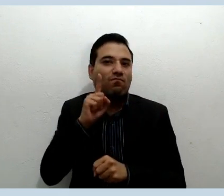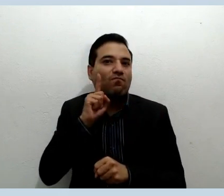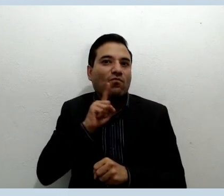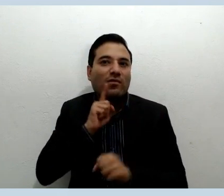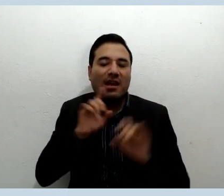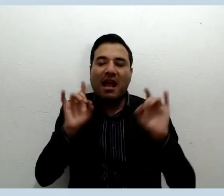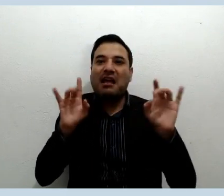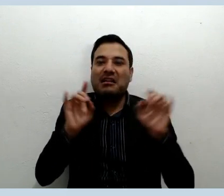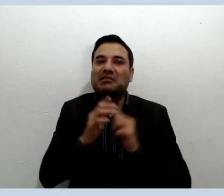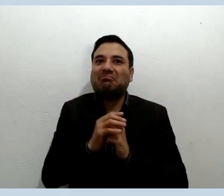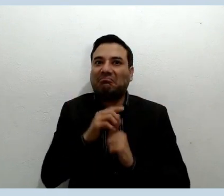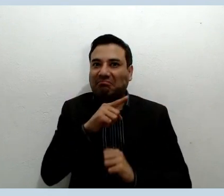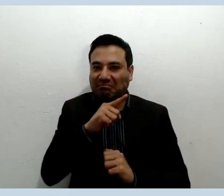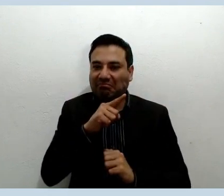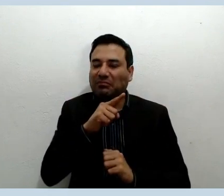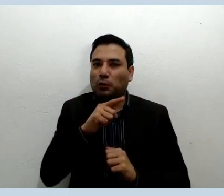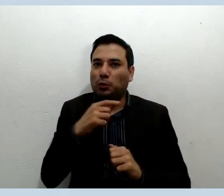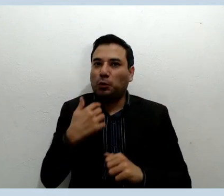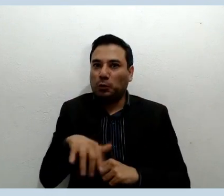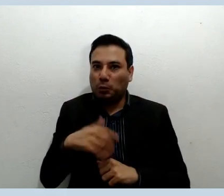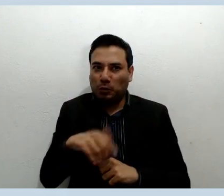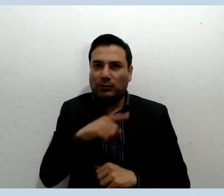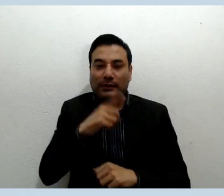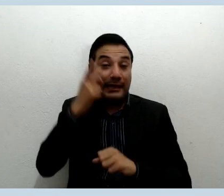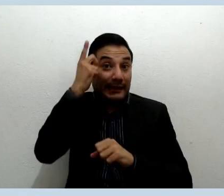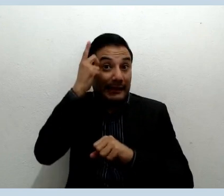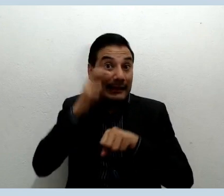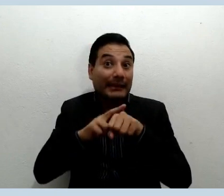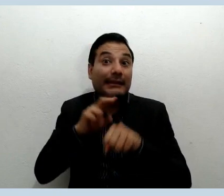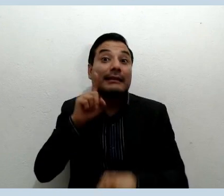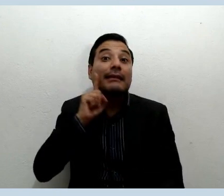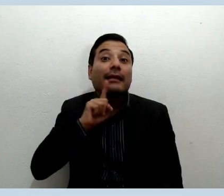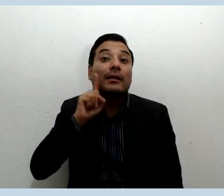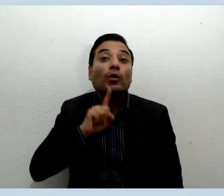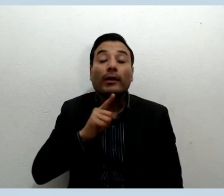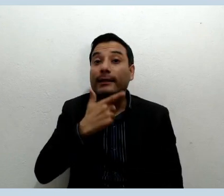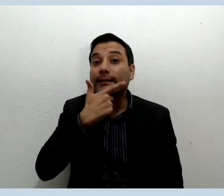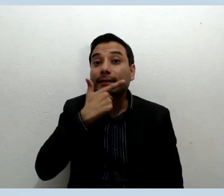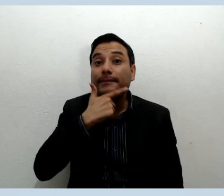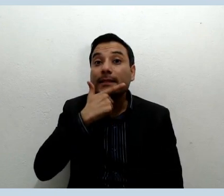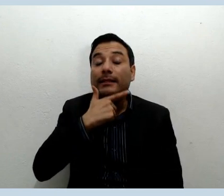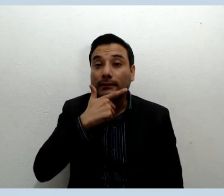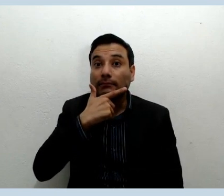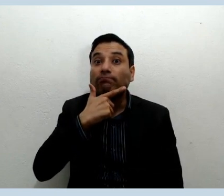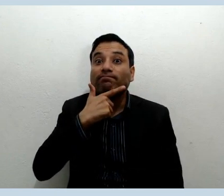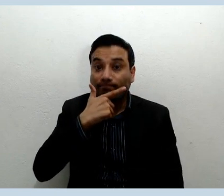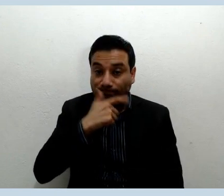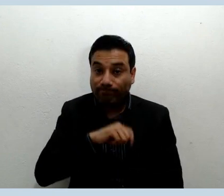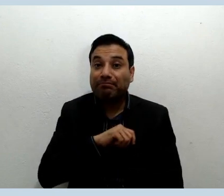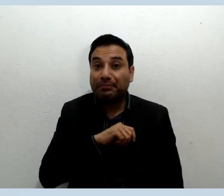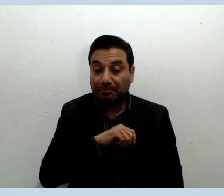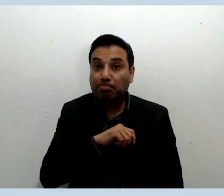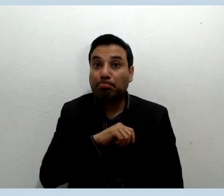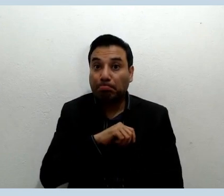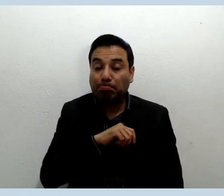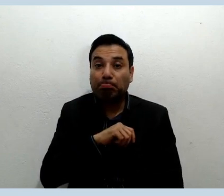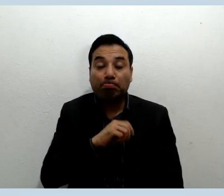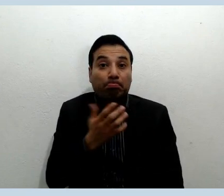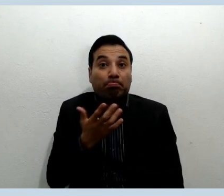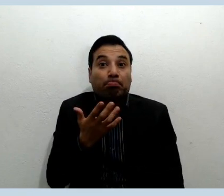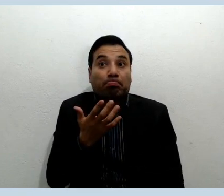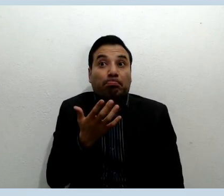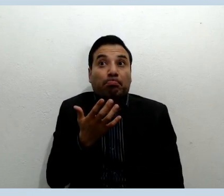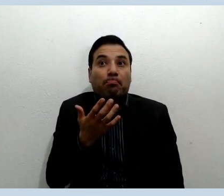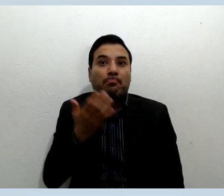personalmente Eh pues es una directora lesbiana no que en realidad también eh Pues justo en la en la